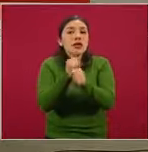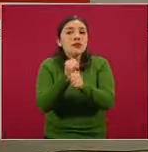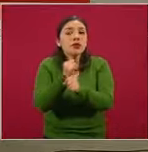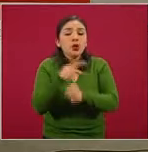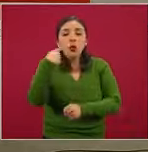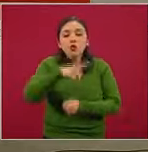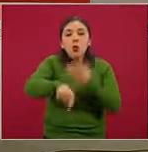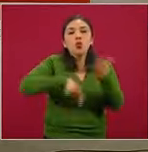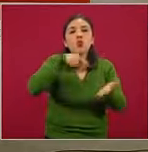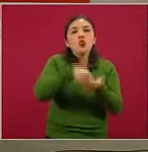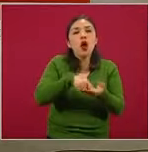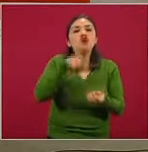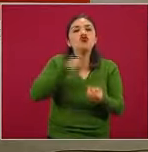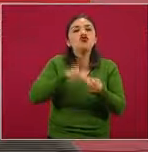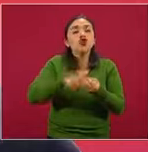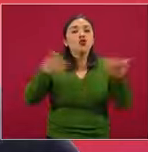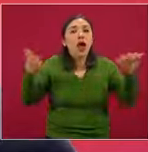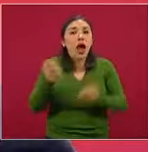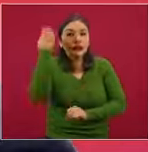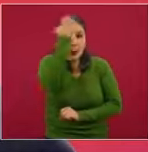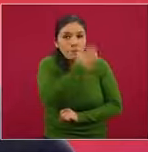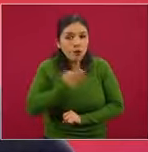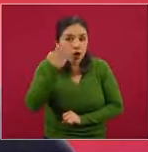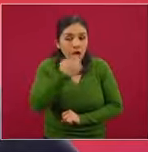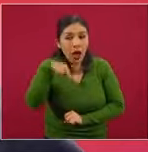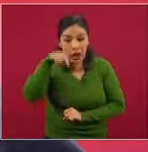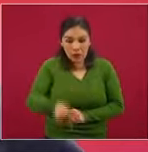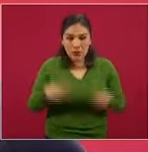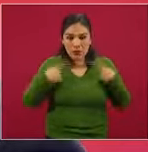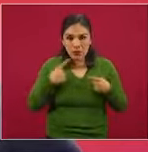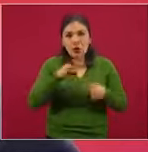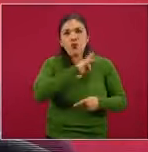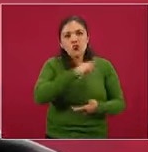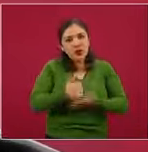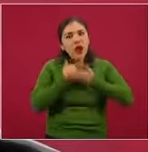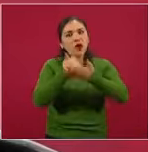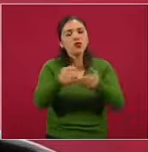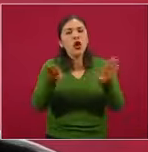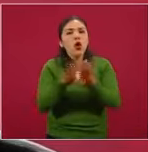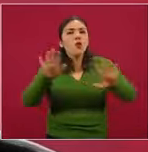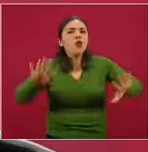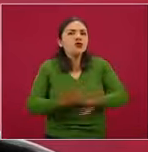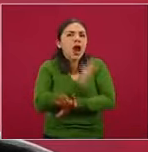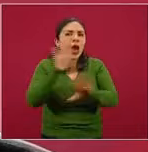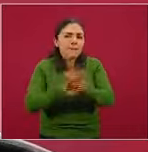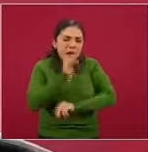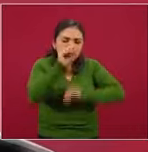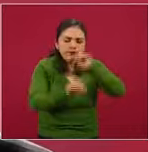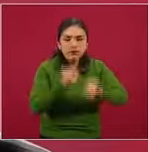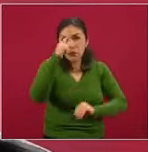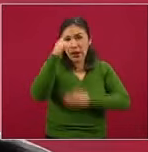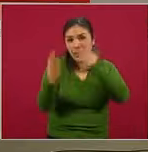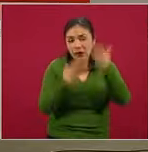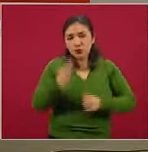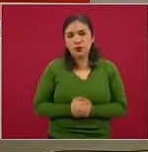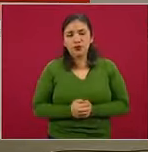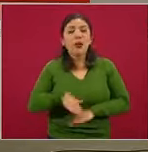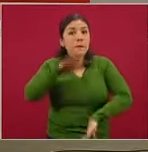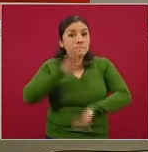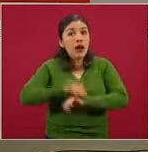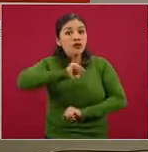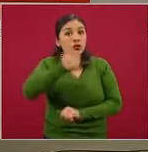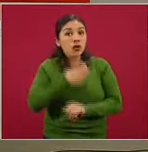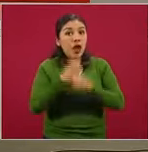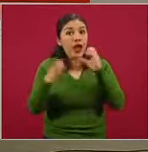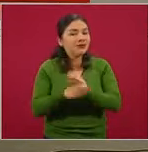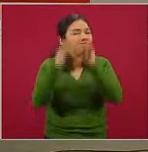locales. Entonces, estas personas pueden contribuir a modificar el diseño del estudio. Un elemento adicional que